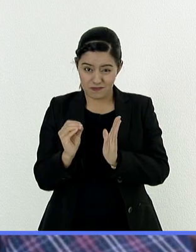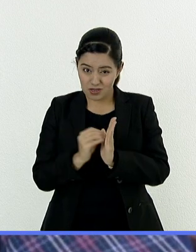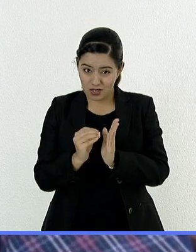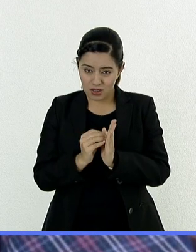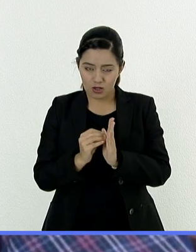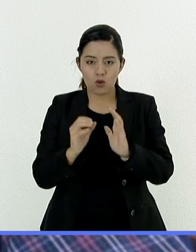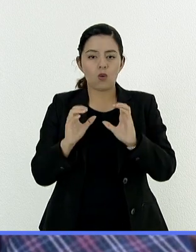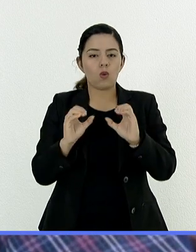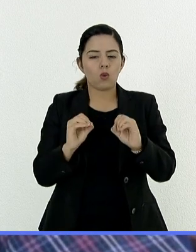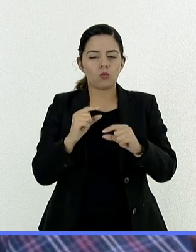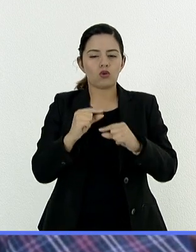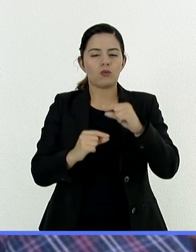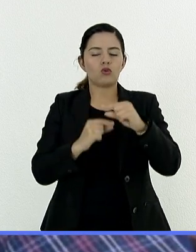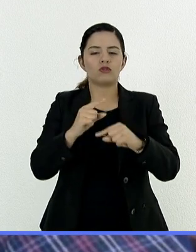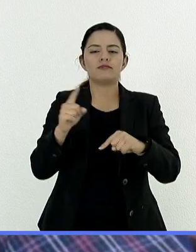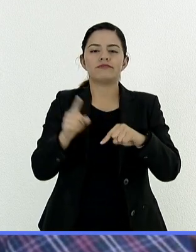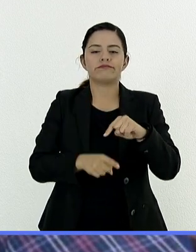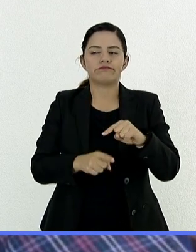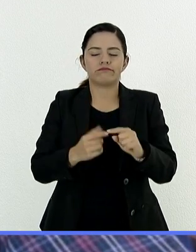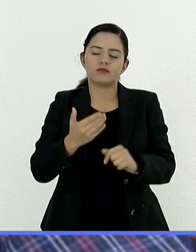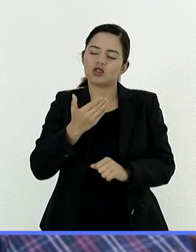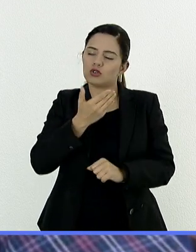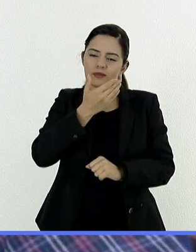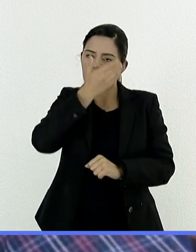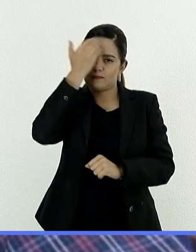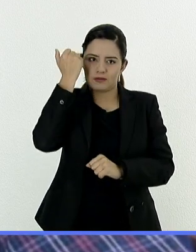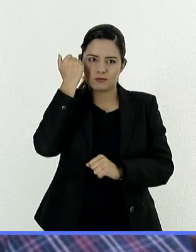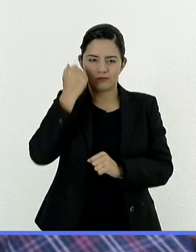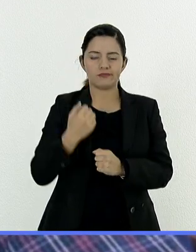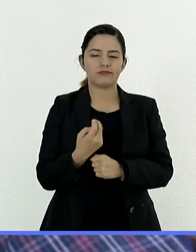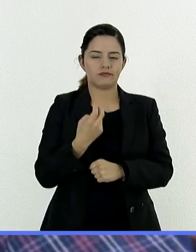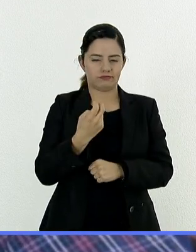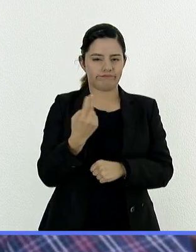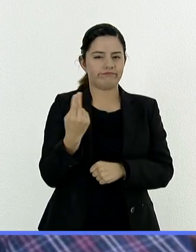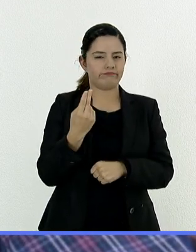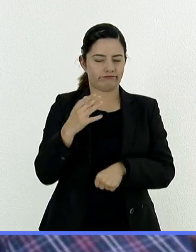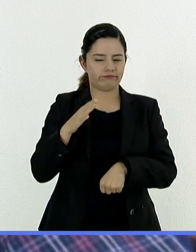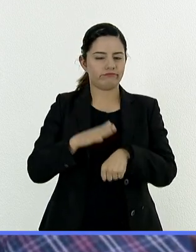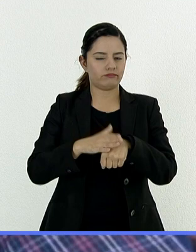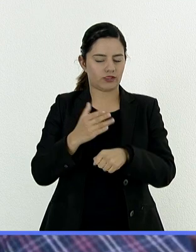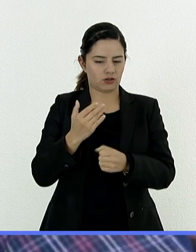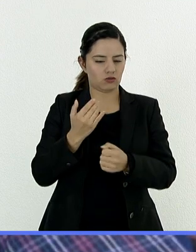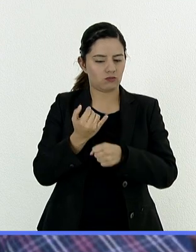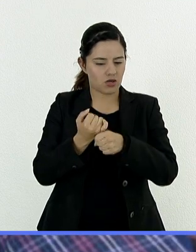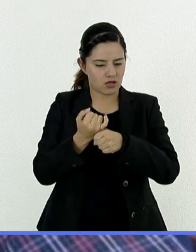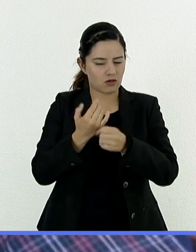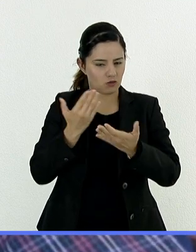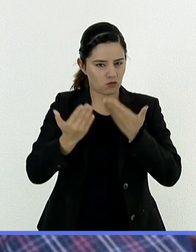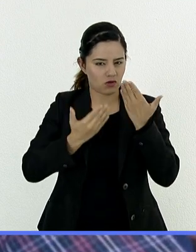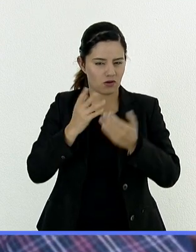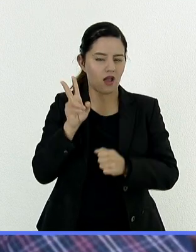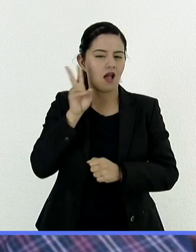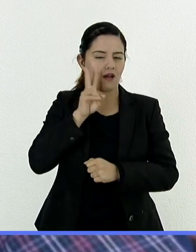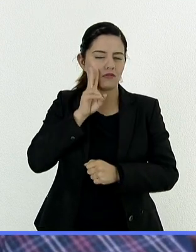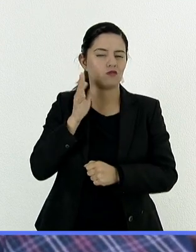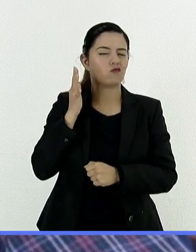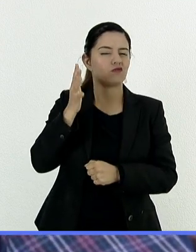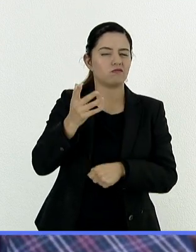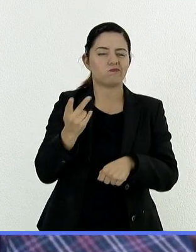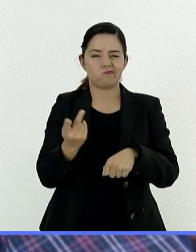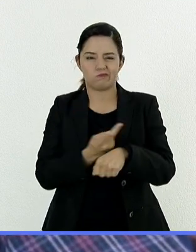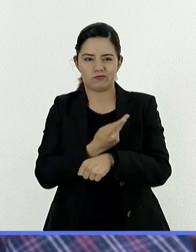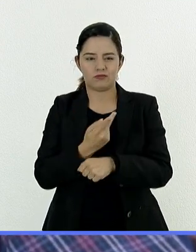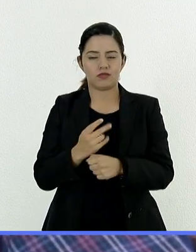se giran eliminando con el tiempo tenemos que seguir estudiando y ver qué pasa del futuro Mientras tanto